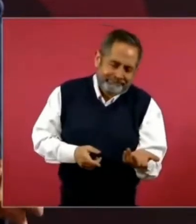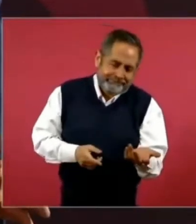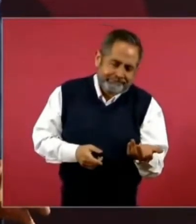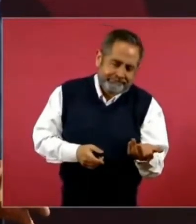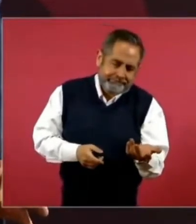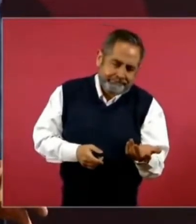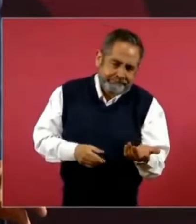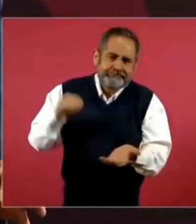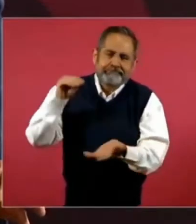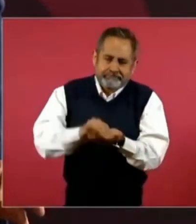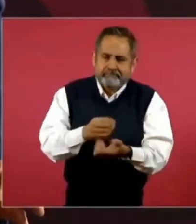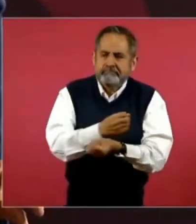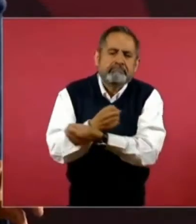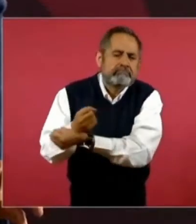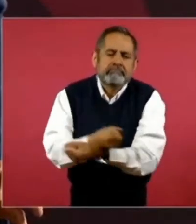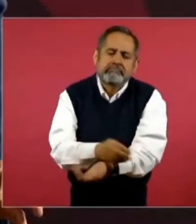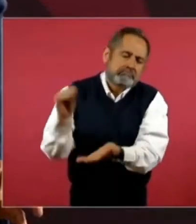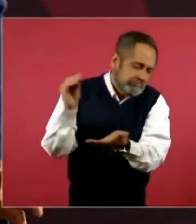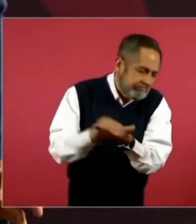Y siguió la esclavitud.